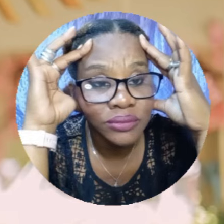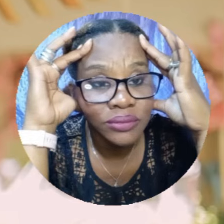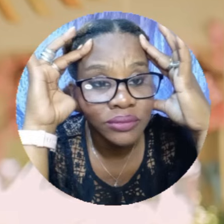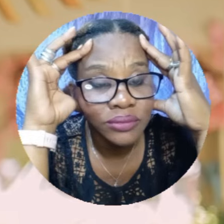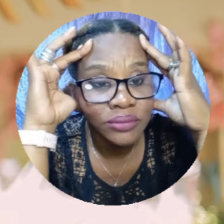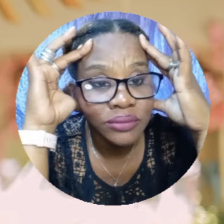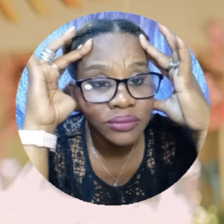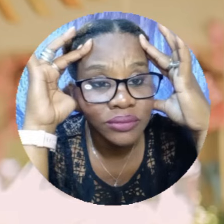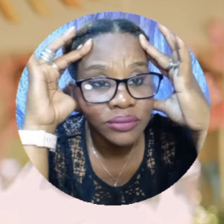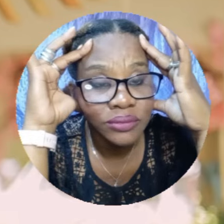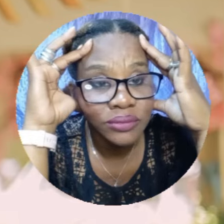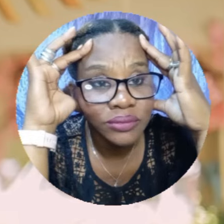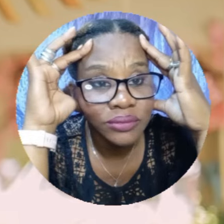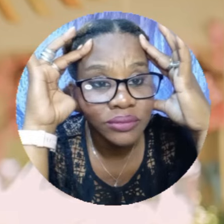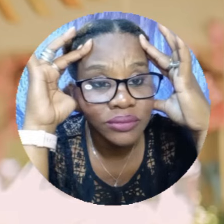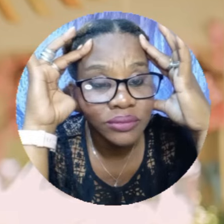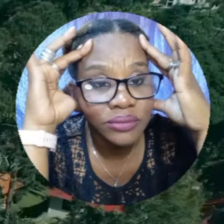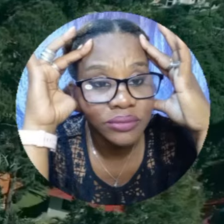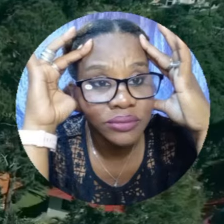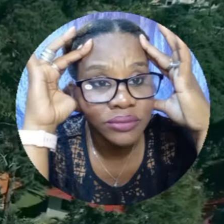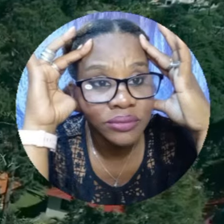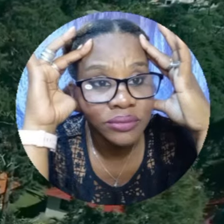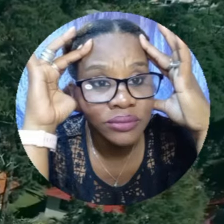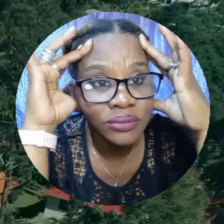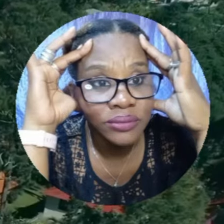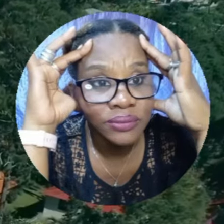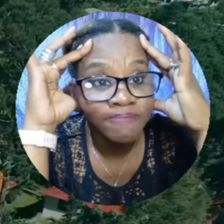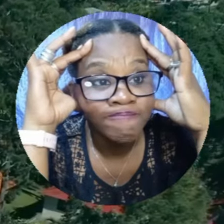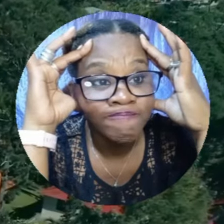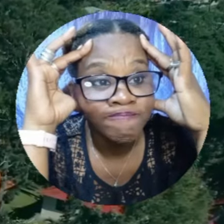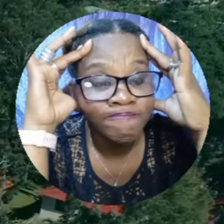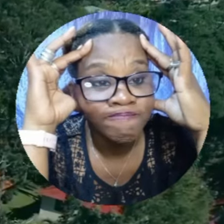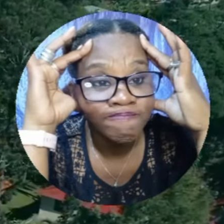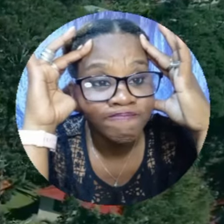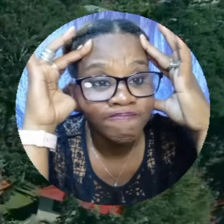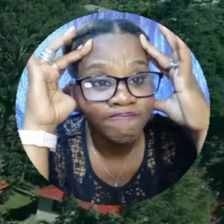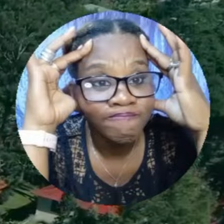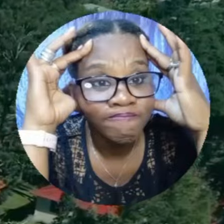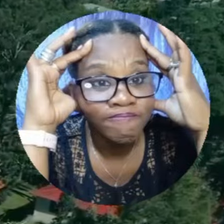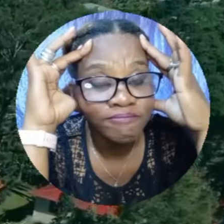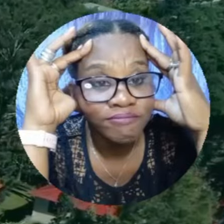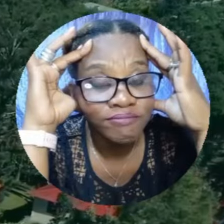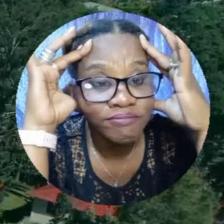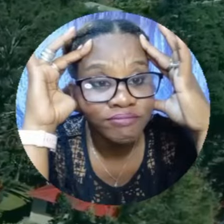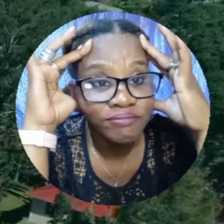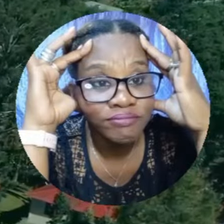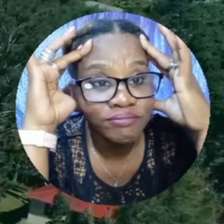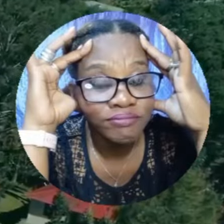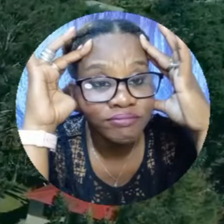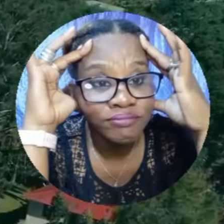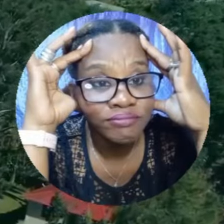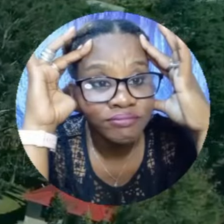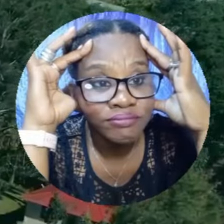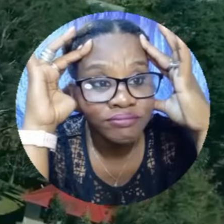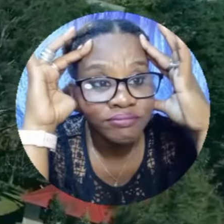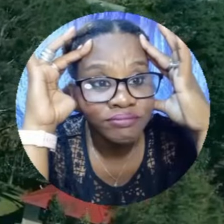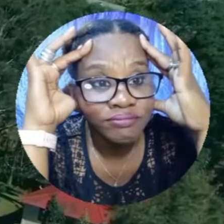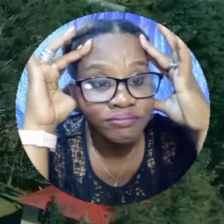eso lo comenté con una muchacha que es venezolana, porque el solar que está al lado y este que está aquí eran patios de esta misma